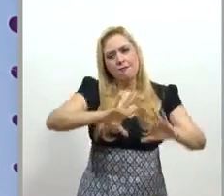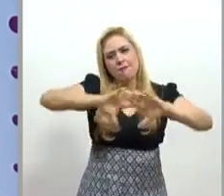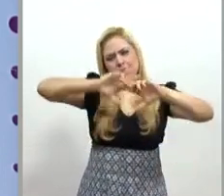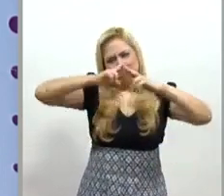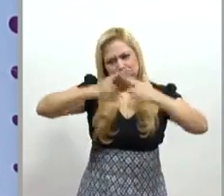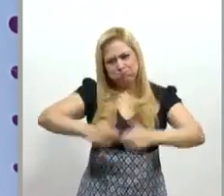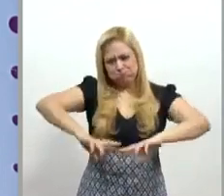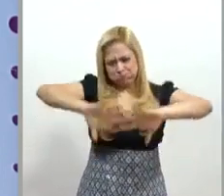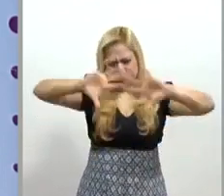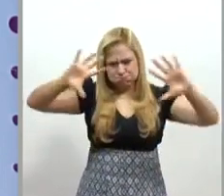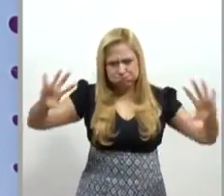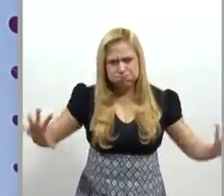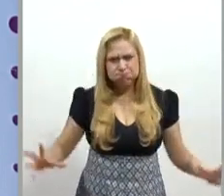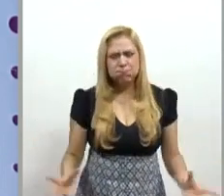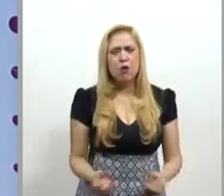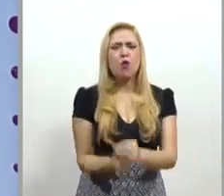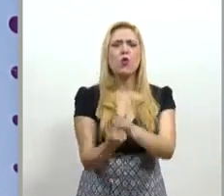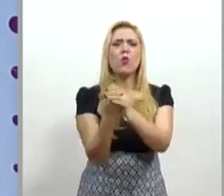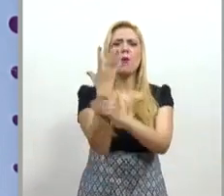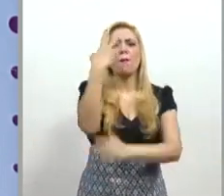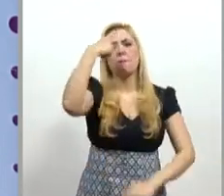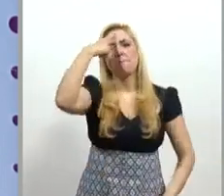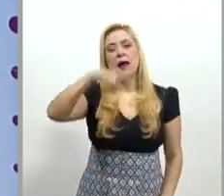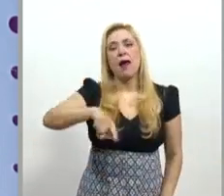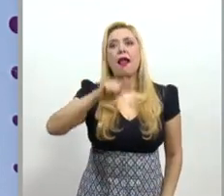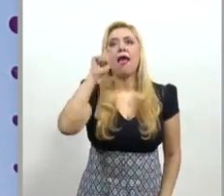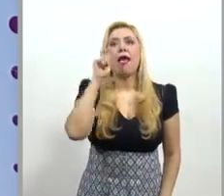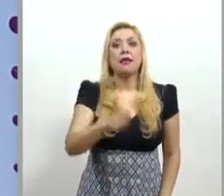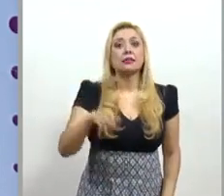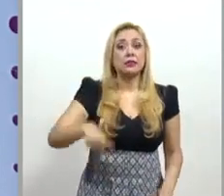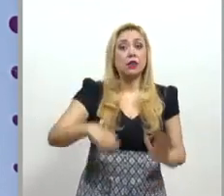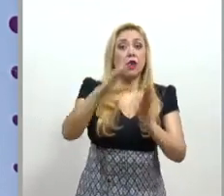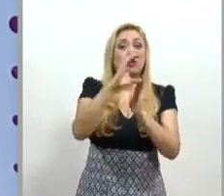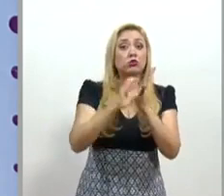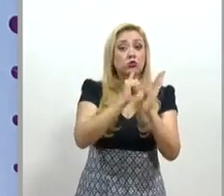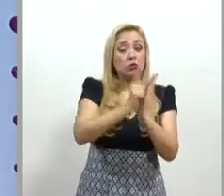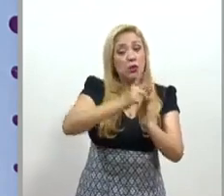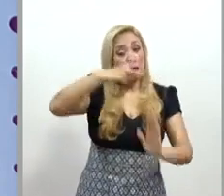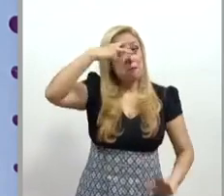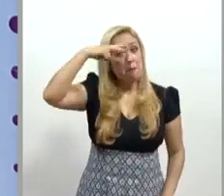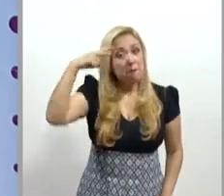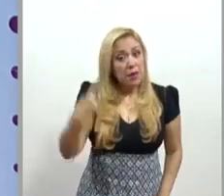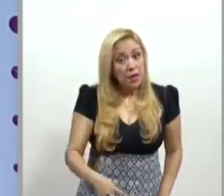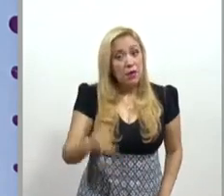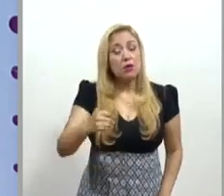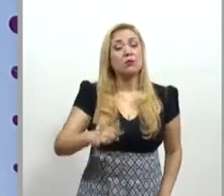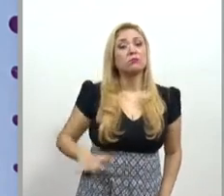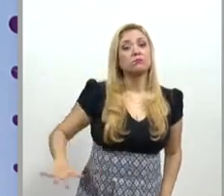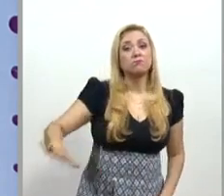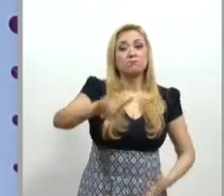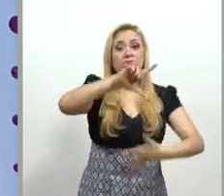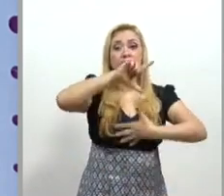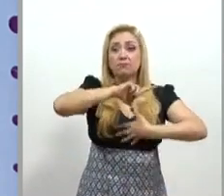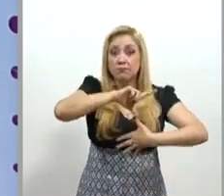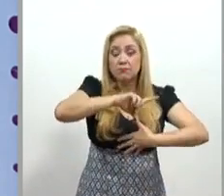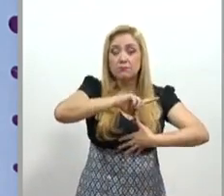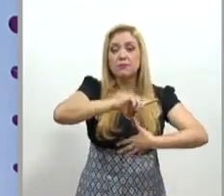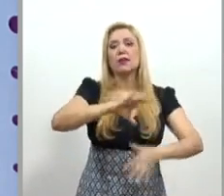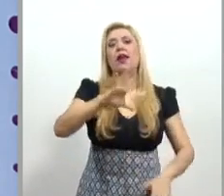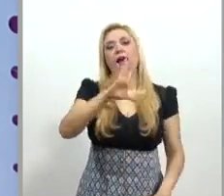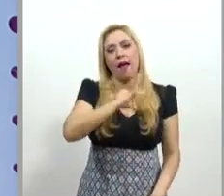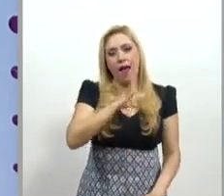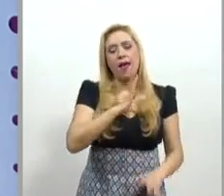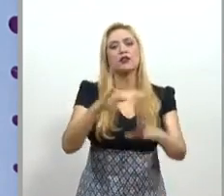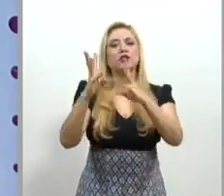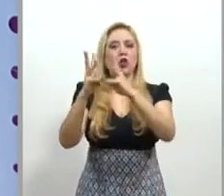nuevo desarrollo institucional para decir que desde la Constitución mexicana y del constitucionalismo latinoamericano hay una solución